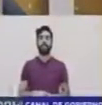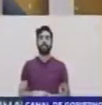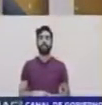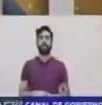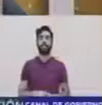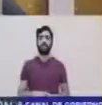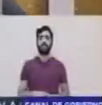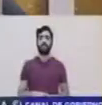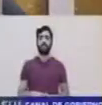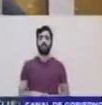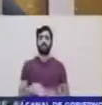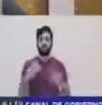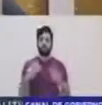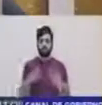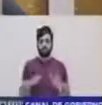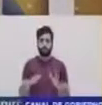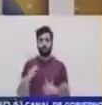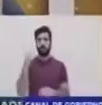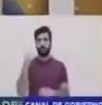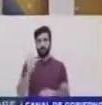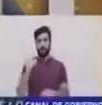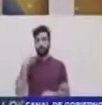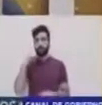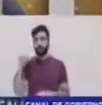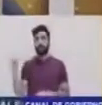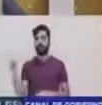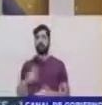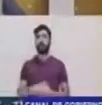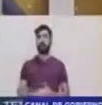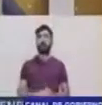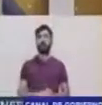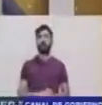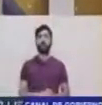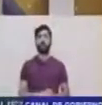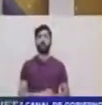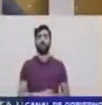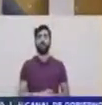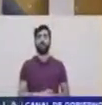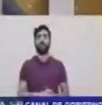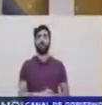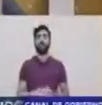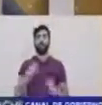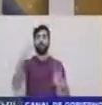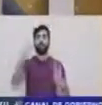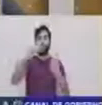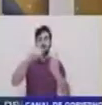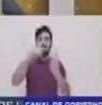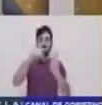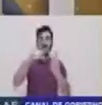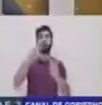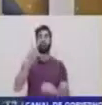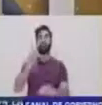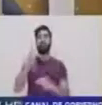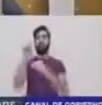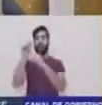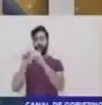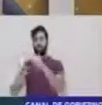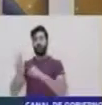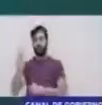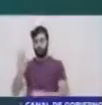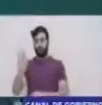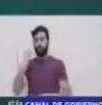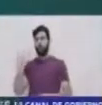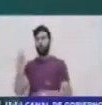cuadrada de un medio, si lo queremos en valor exacto, racionalizando, quedaría la raíz de 2 dividido